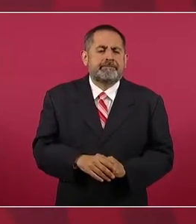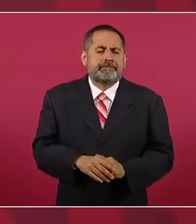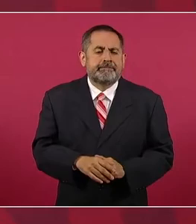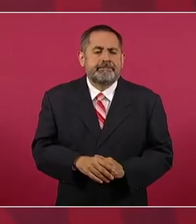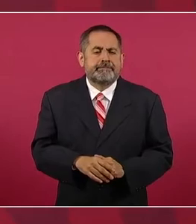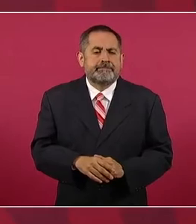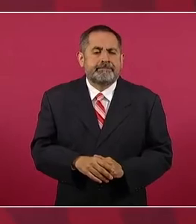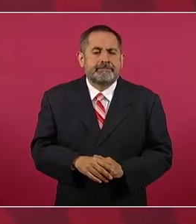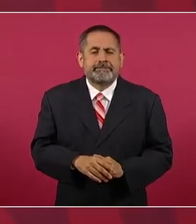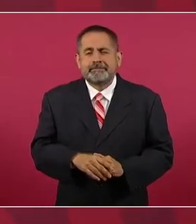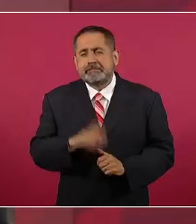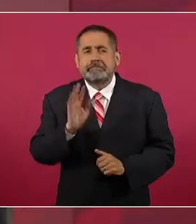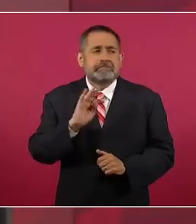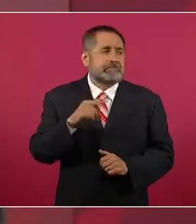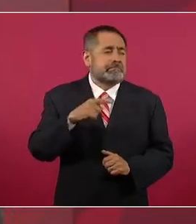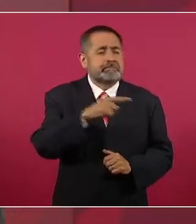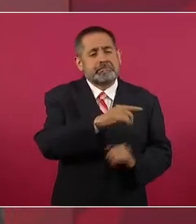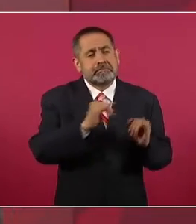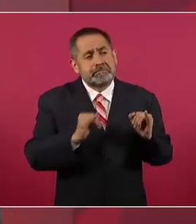el Instituto de